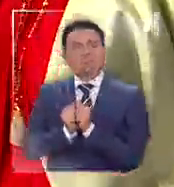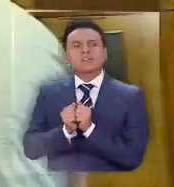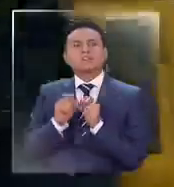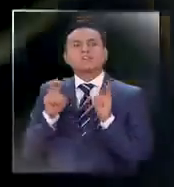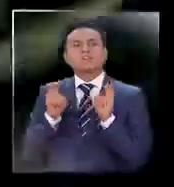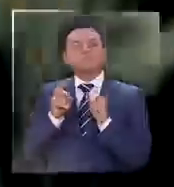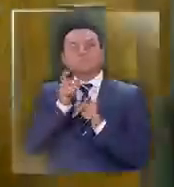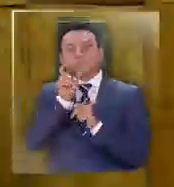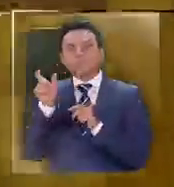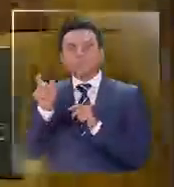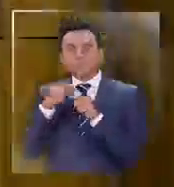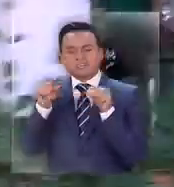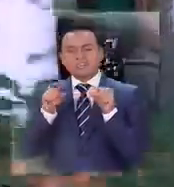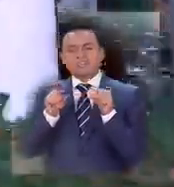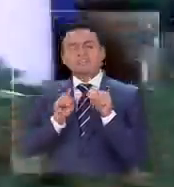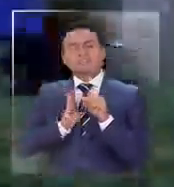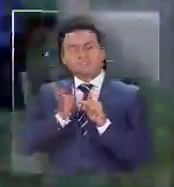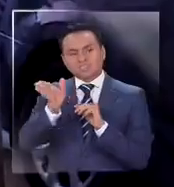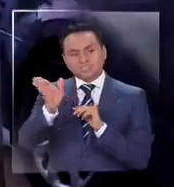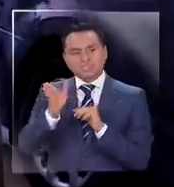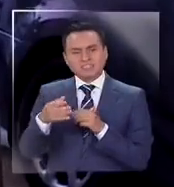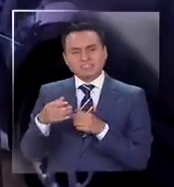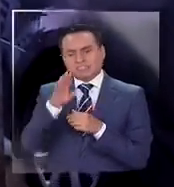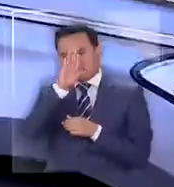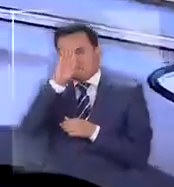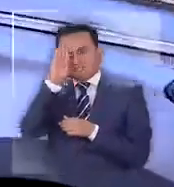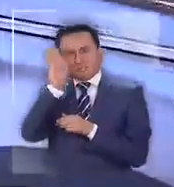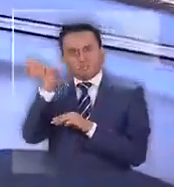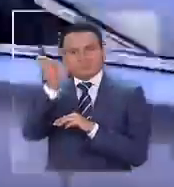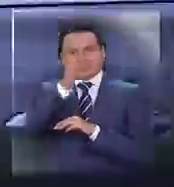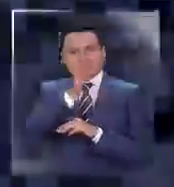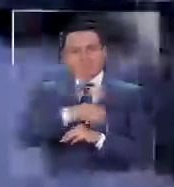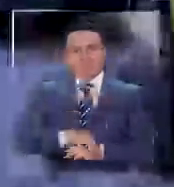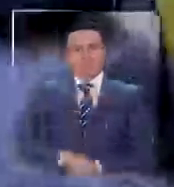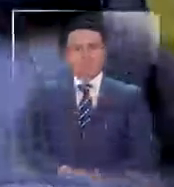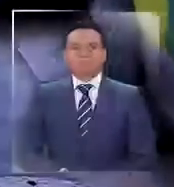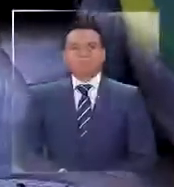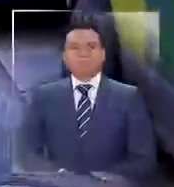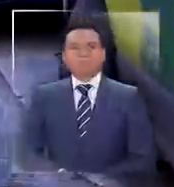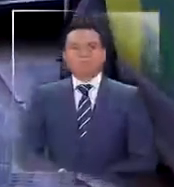envolvente frase, antes de proseguir su cargada agenda.